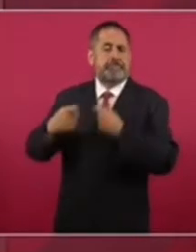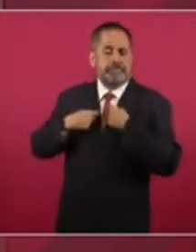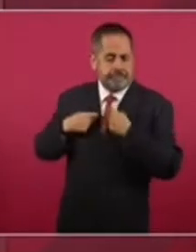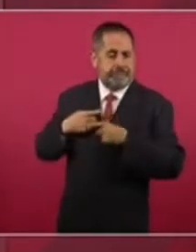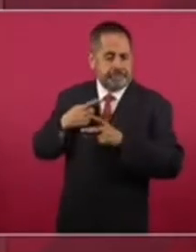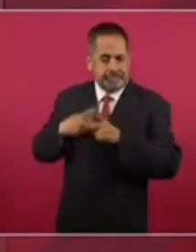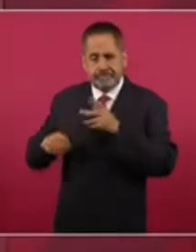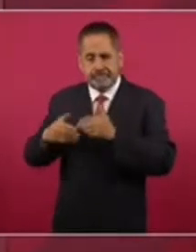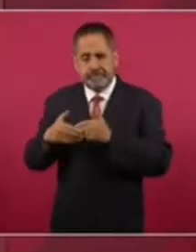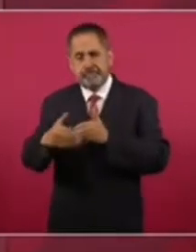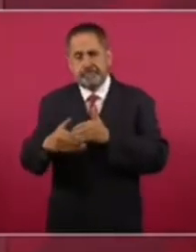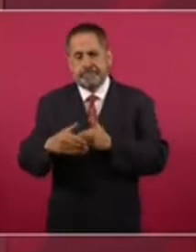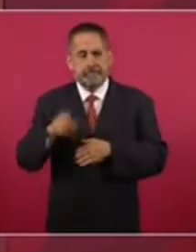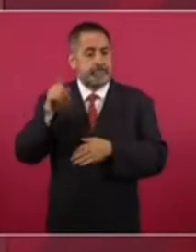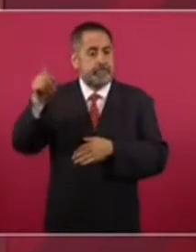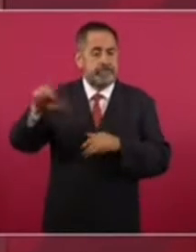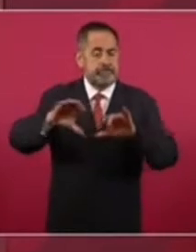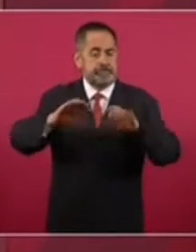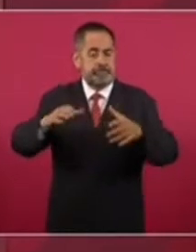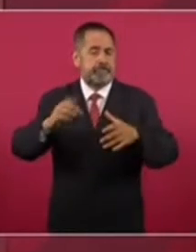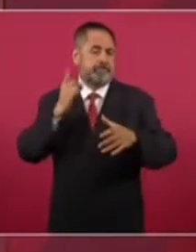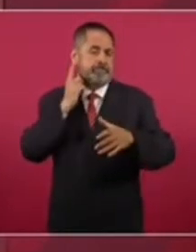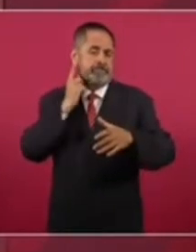en el Congreso,